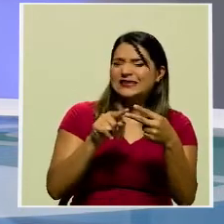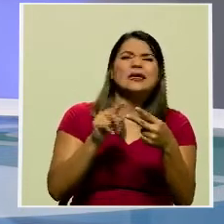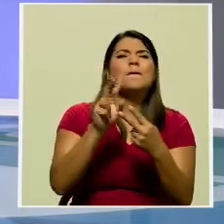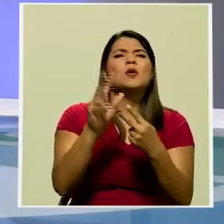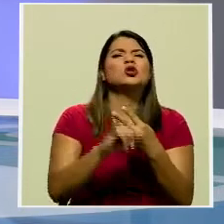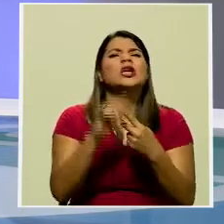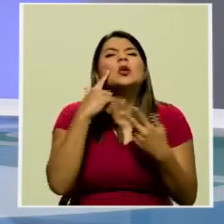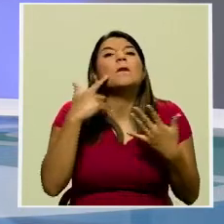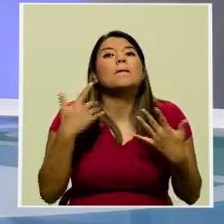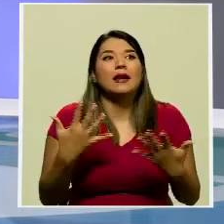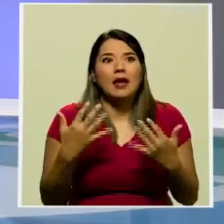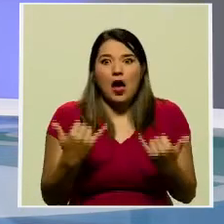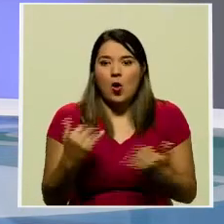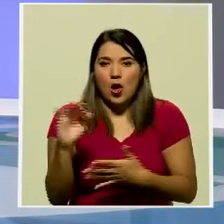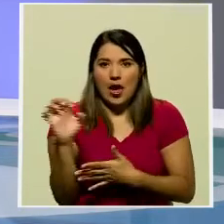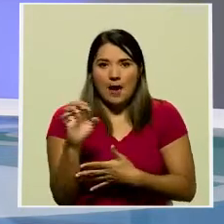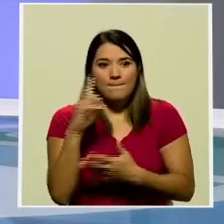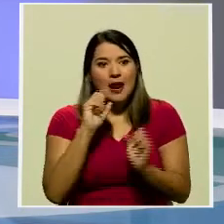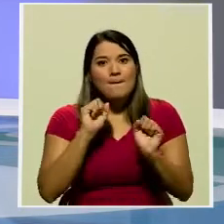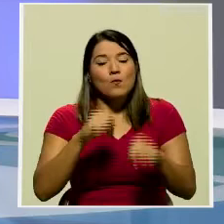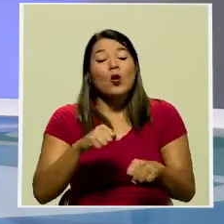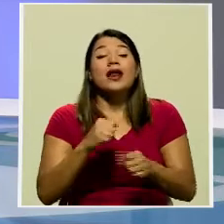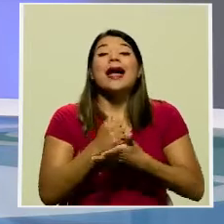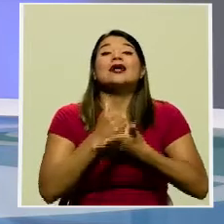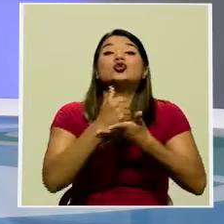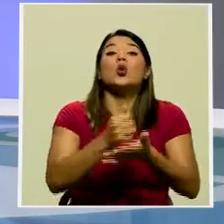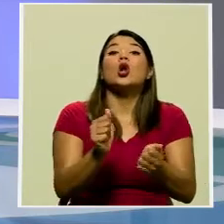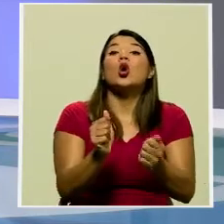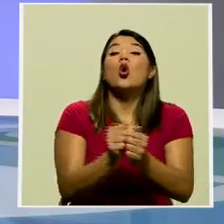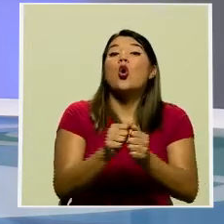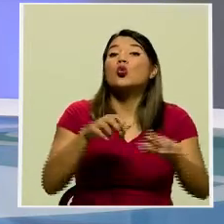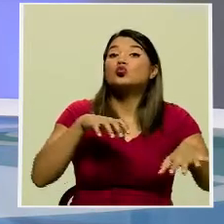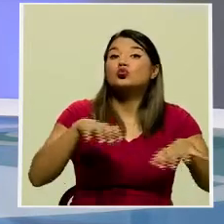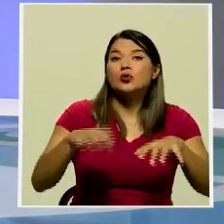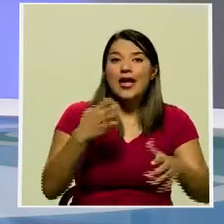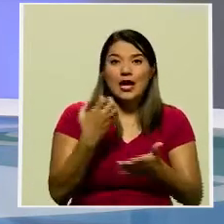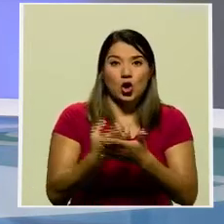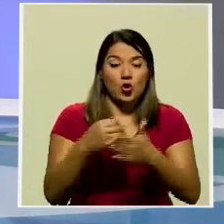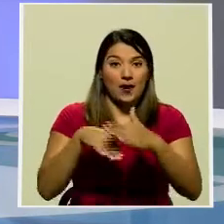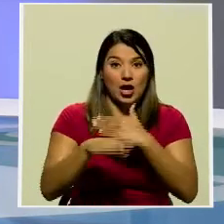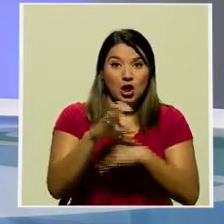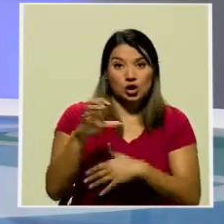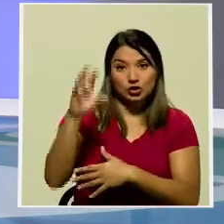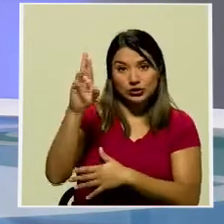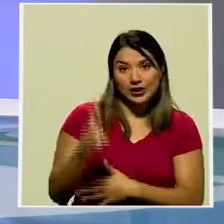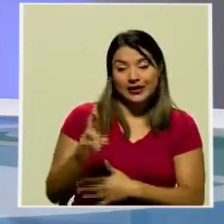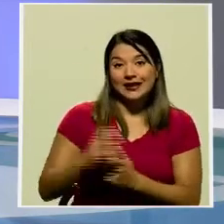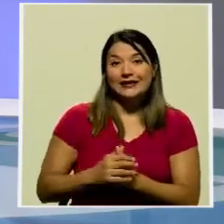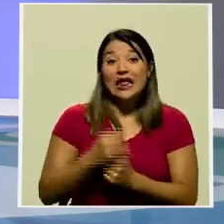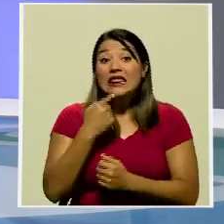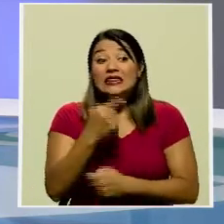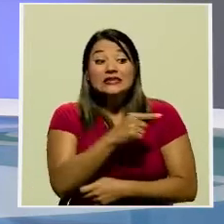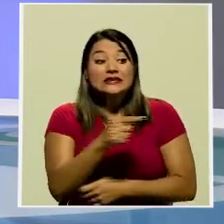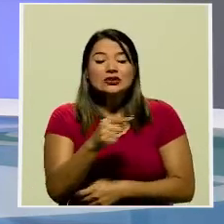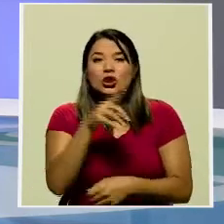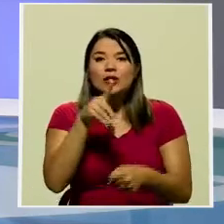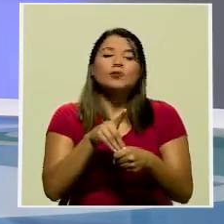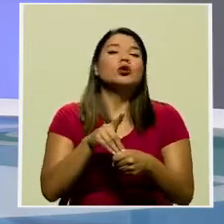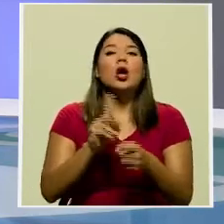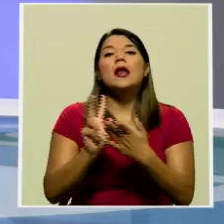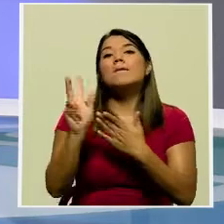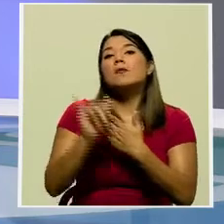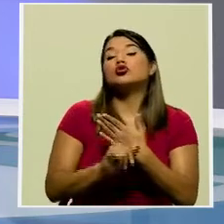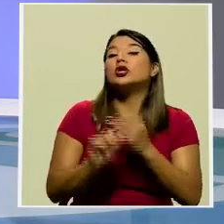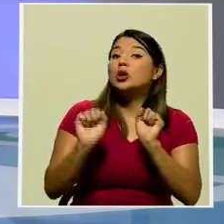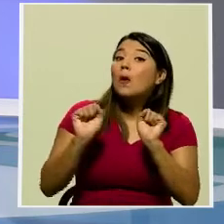la reactivación económica del país. Según los diputados que impulsan la iniciativa, el proyecto